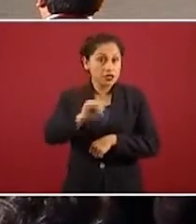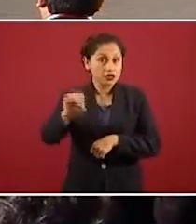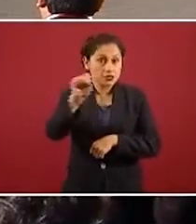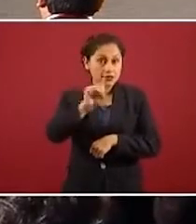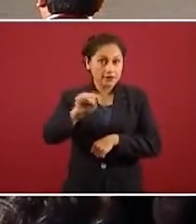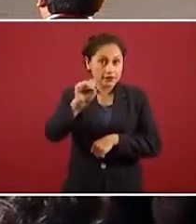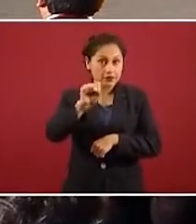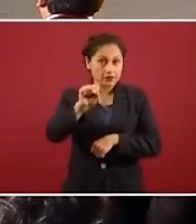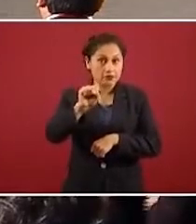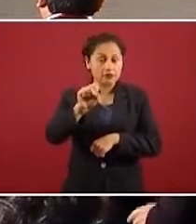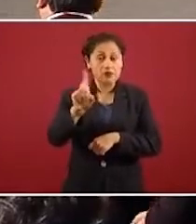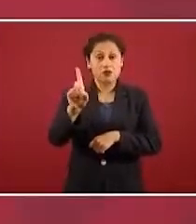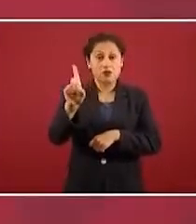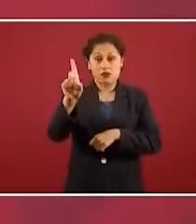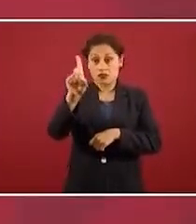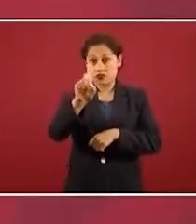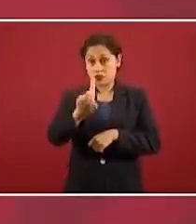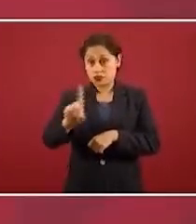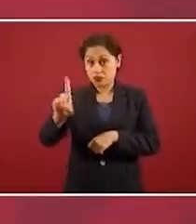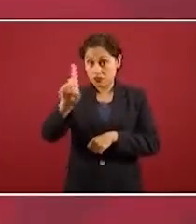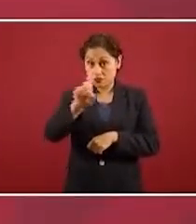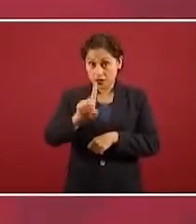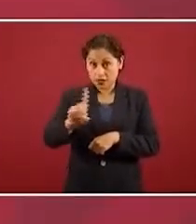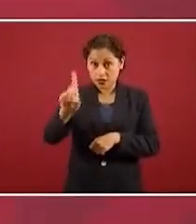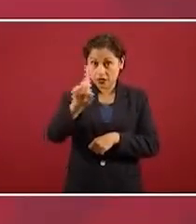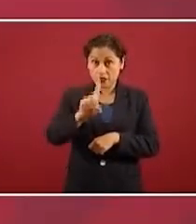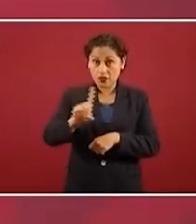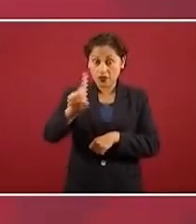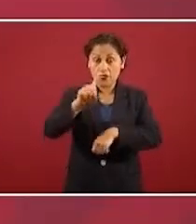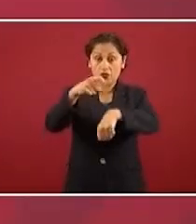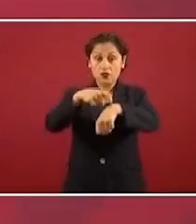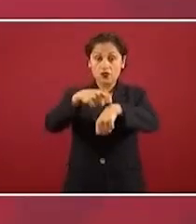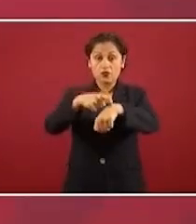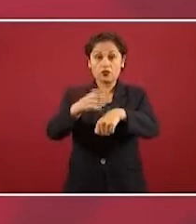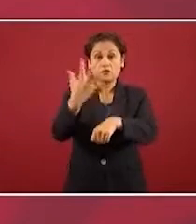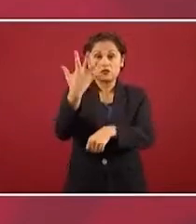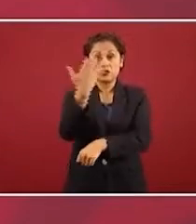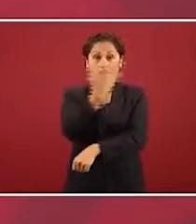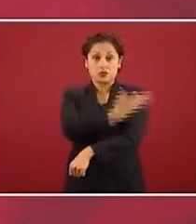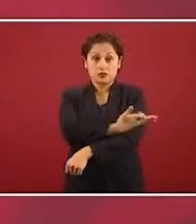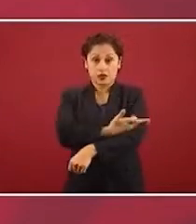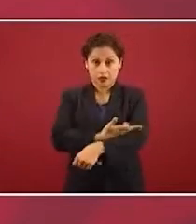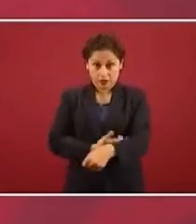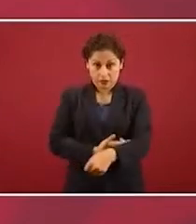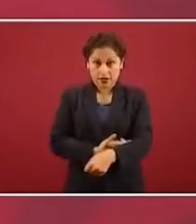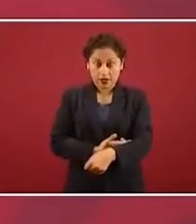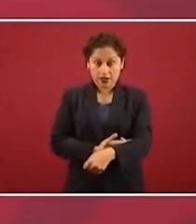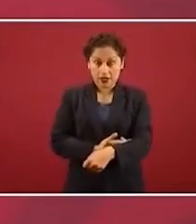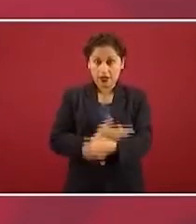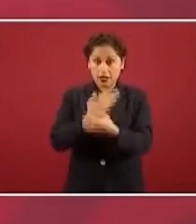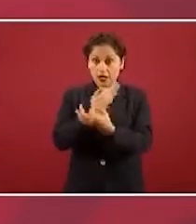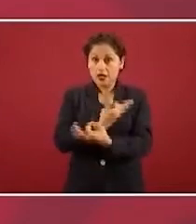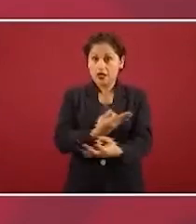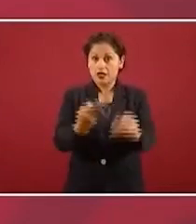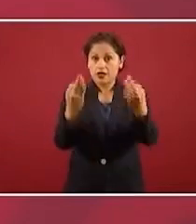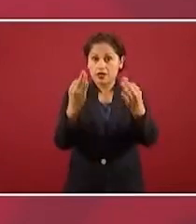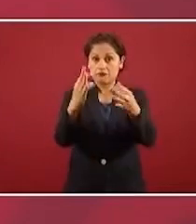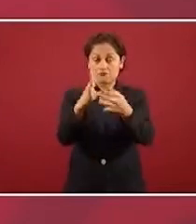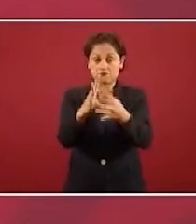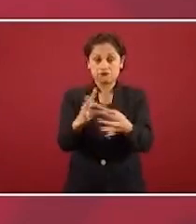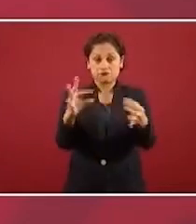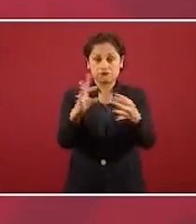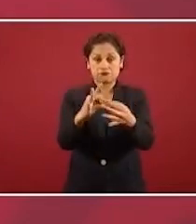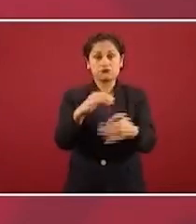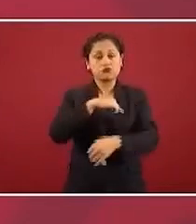si es hasta las 5 de la tarde que es el informe que vamos a